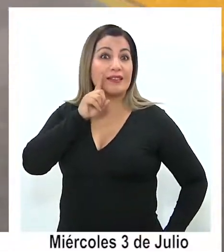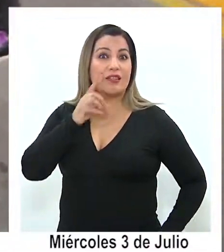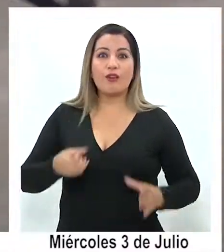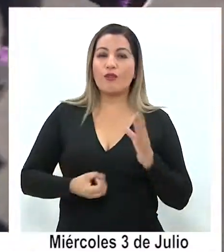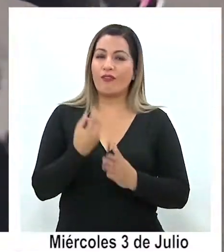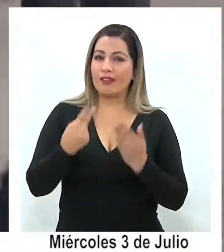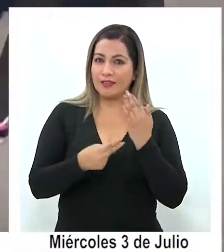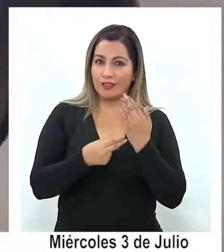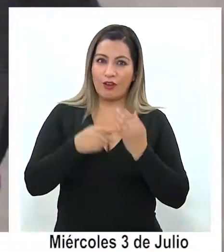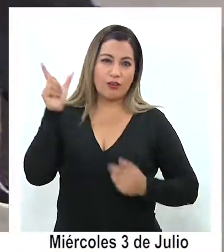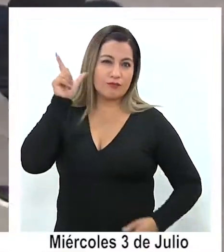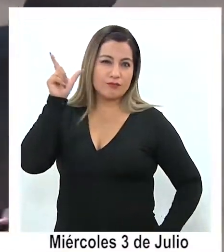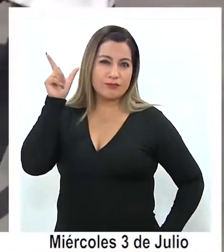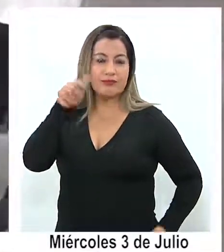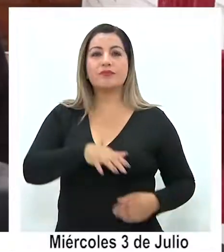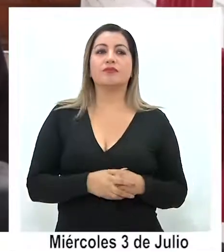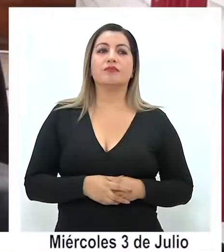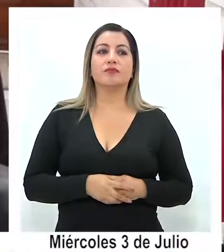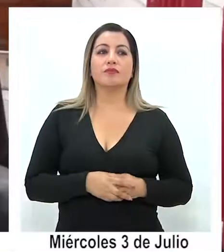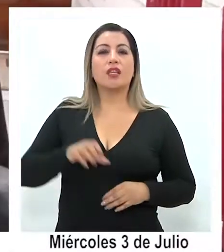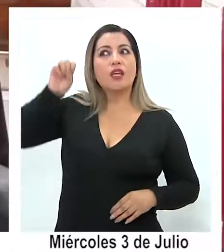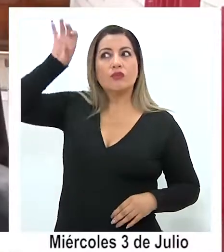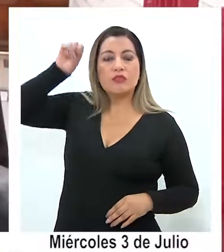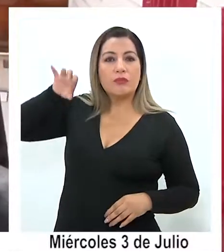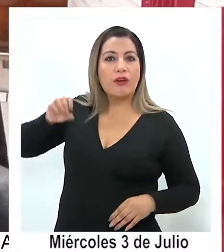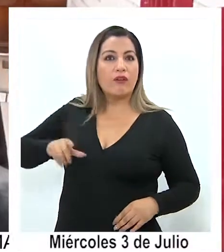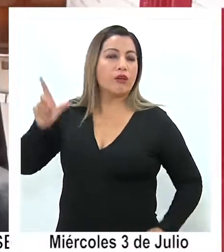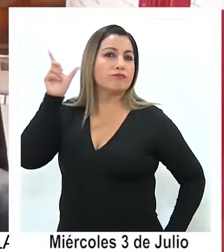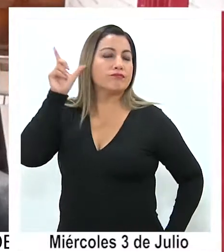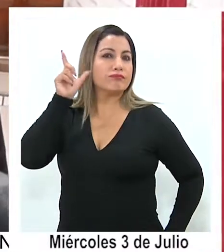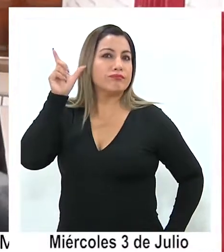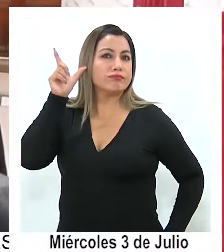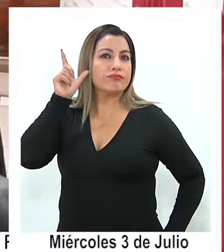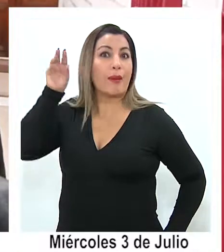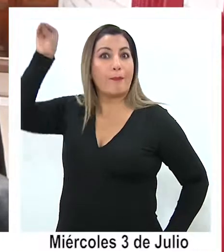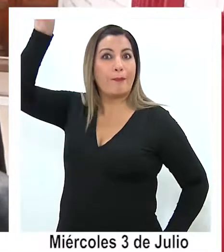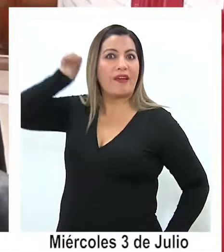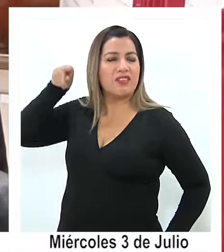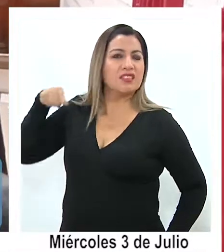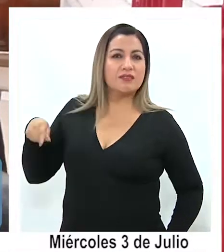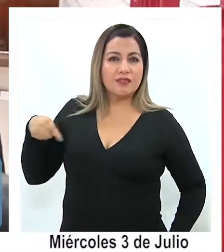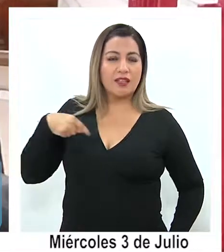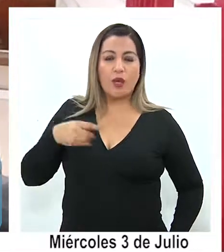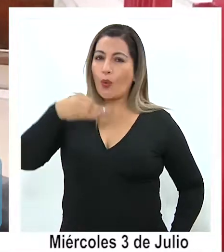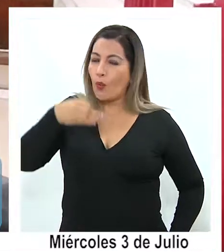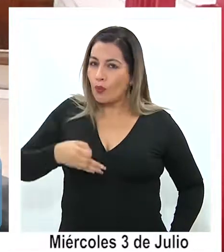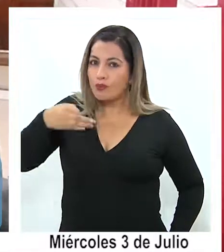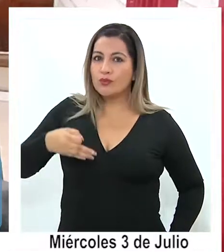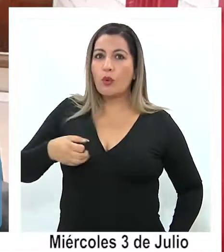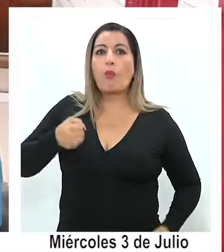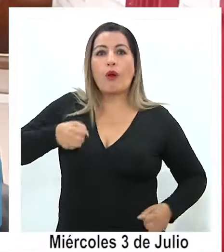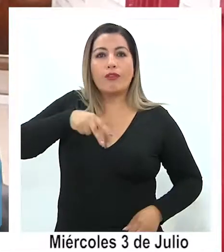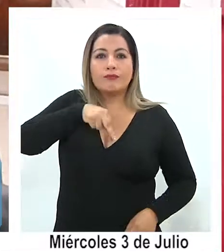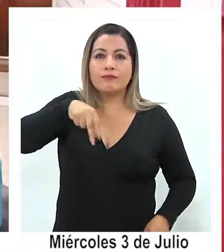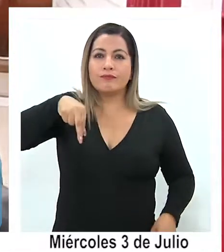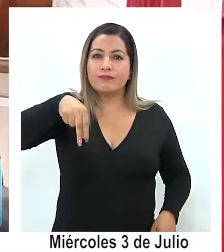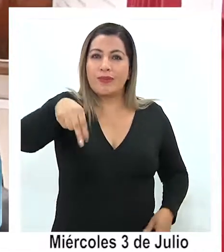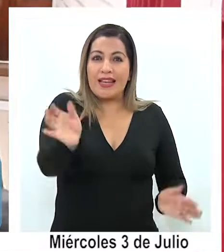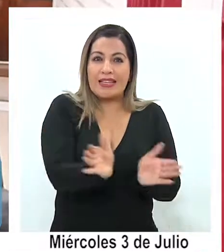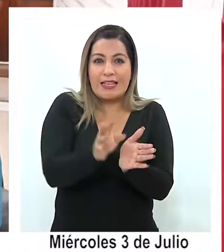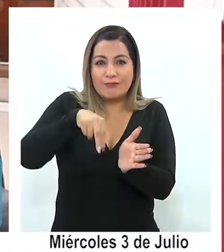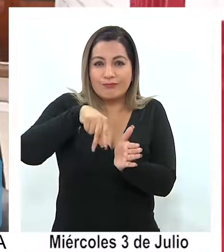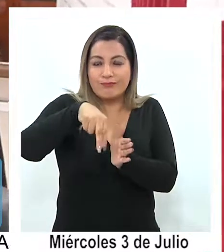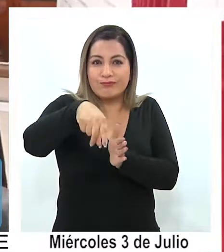esta nueva tecnología. Es un semáforo parlante, entonces el semáforo te avisa en el momento en que puedes cruzar.